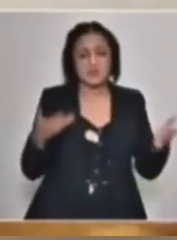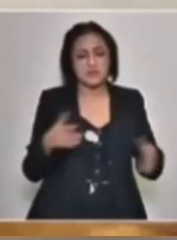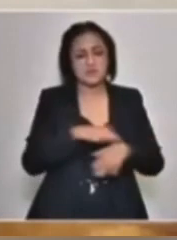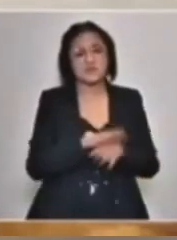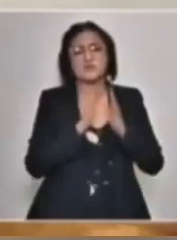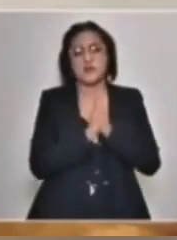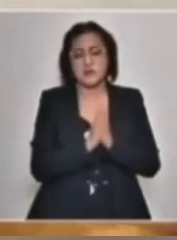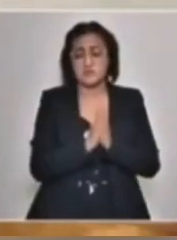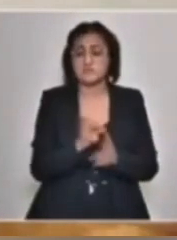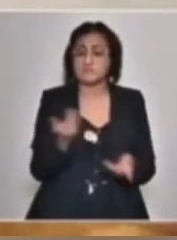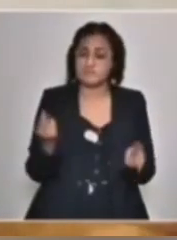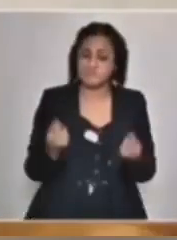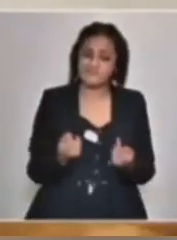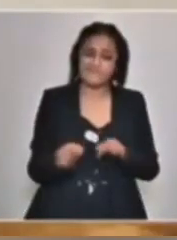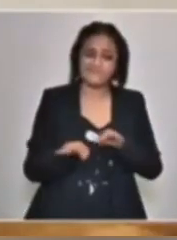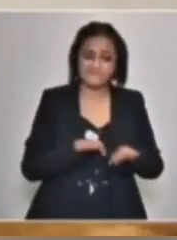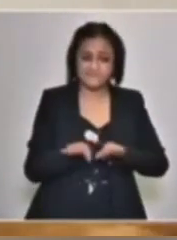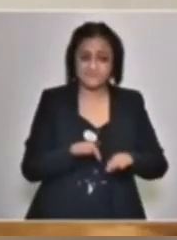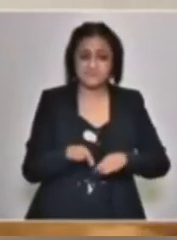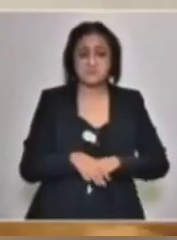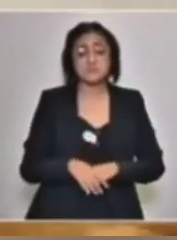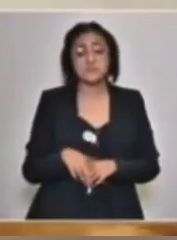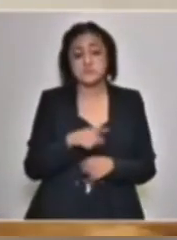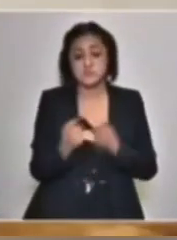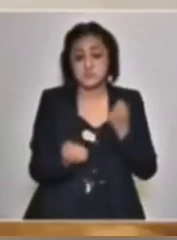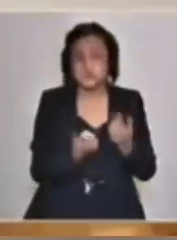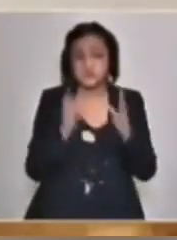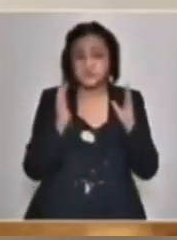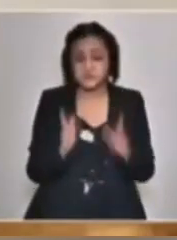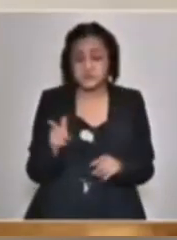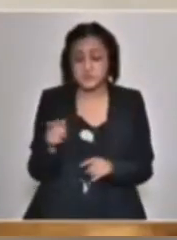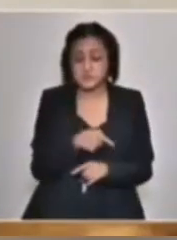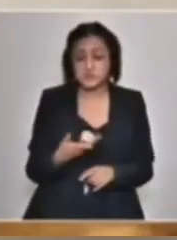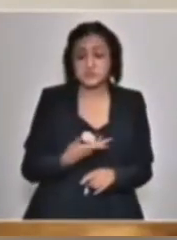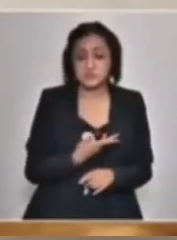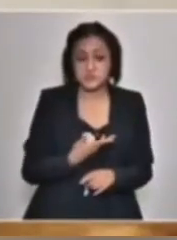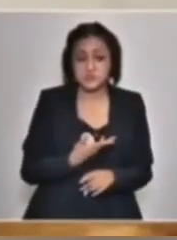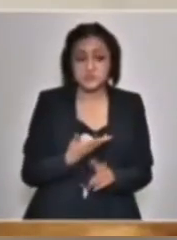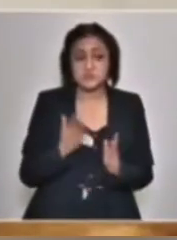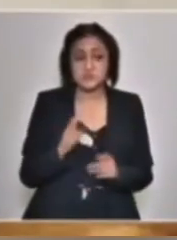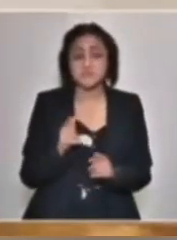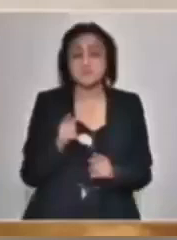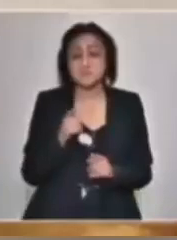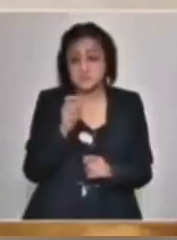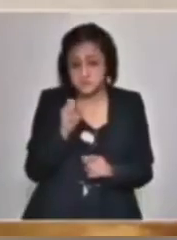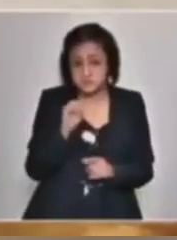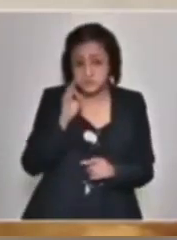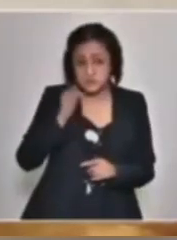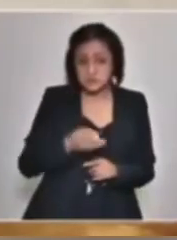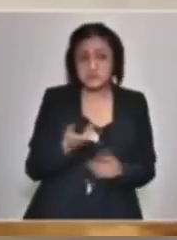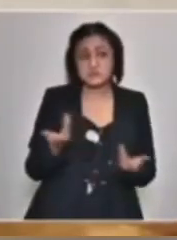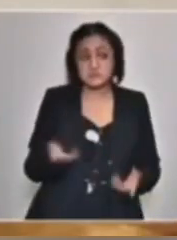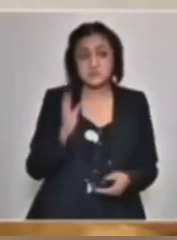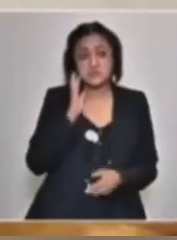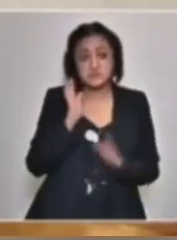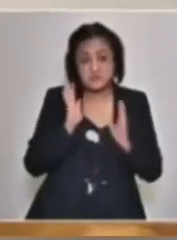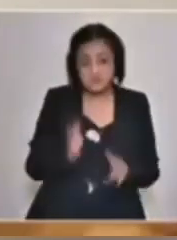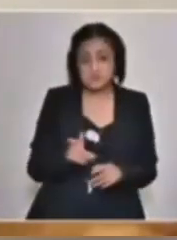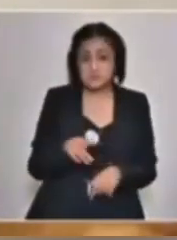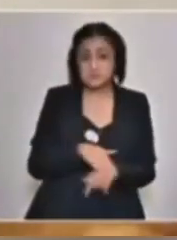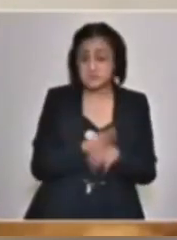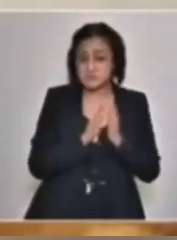fueron destruidas y de las que ya te otorgaron los consentimientos, ya que se vea, por